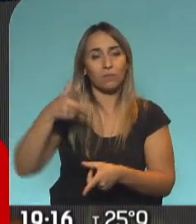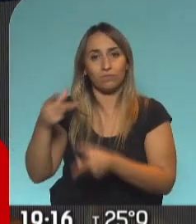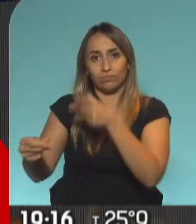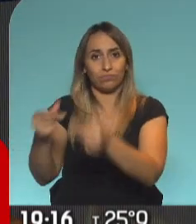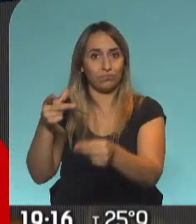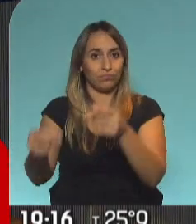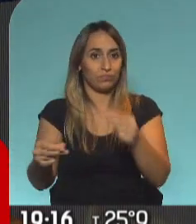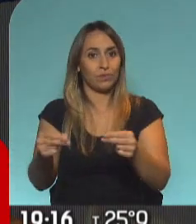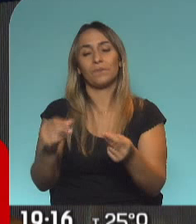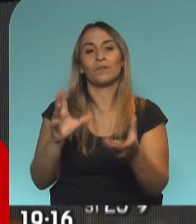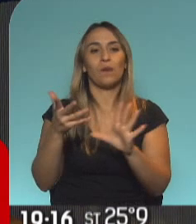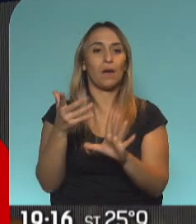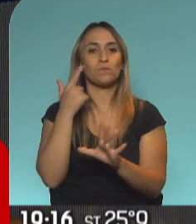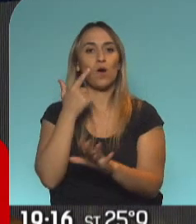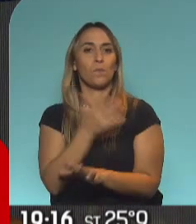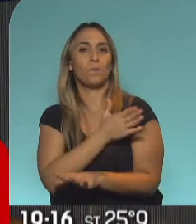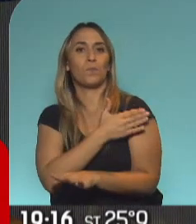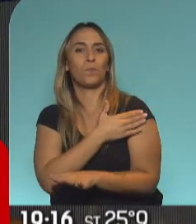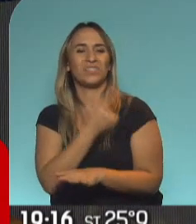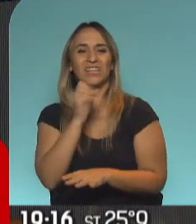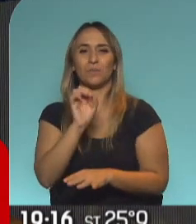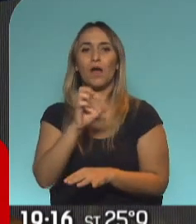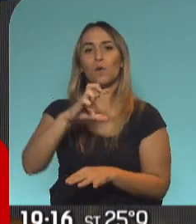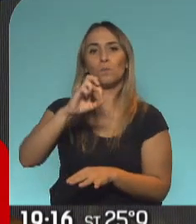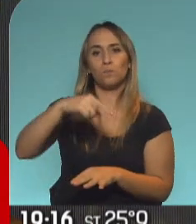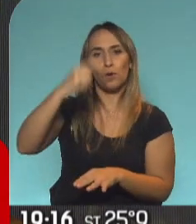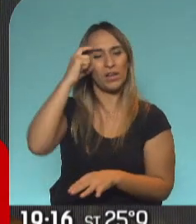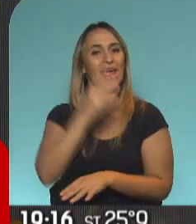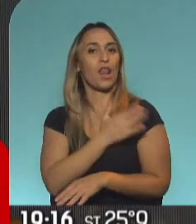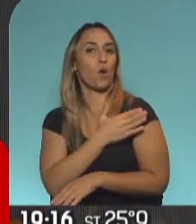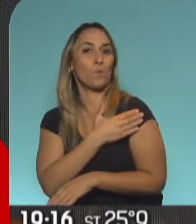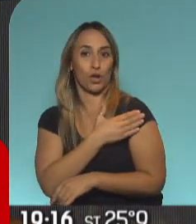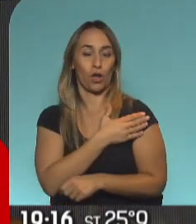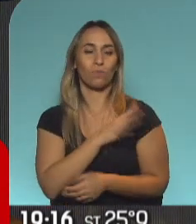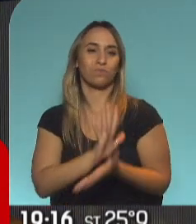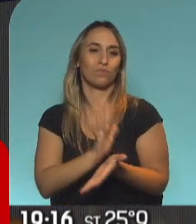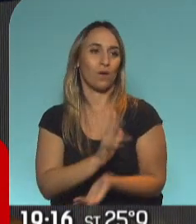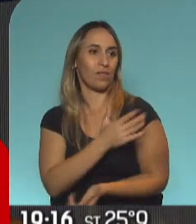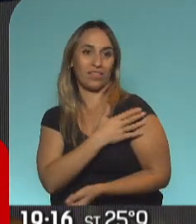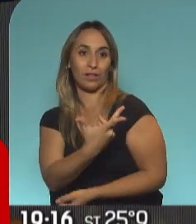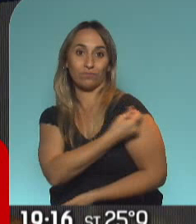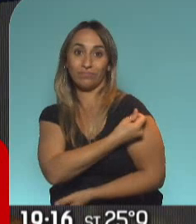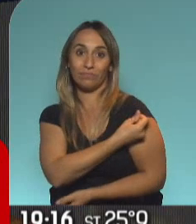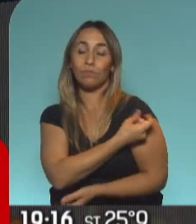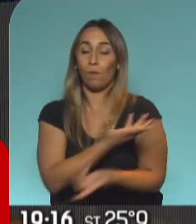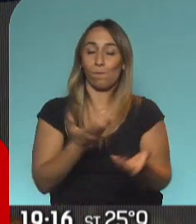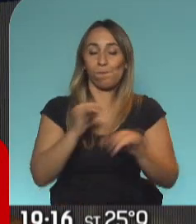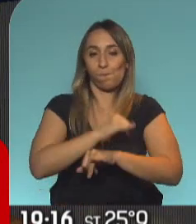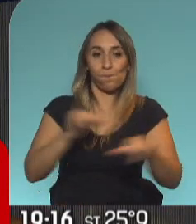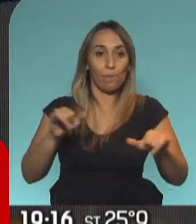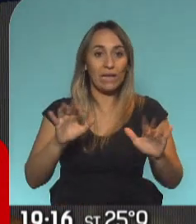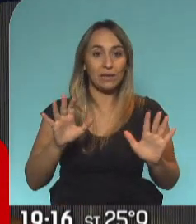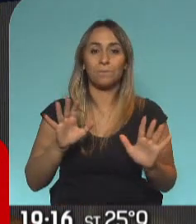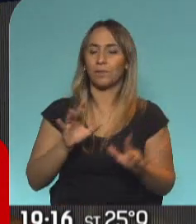que el eslogan de la campaña era poner el hombro. Exactamente. Bueno, ponemos el hombro, era una forma de decir eso. Pero esta campaña con